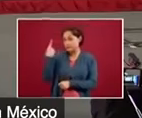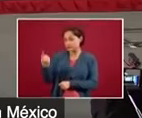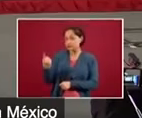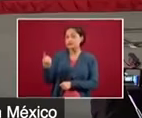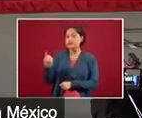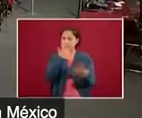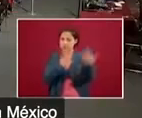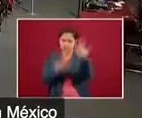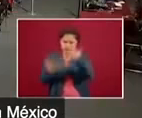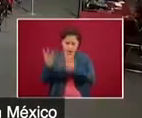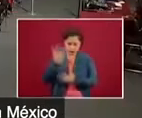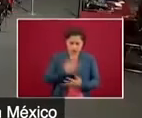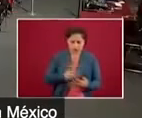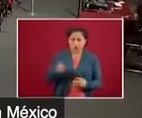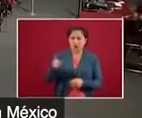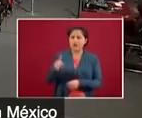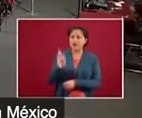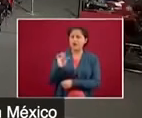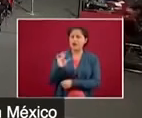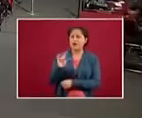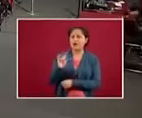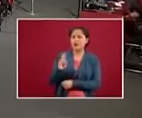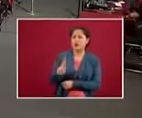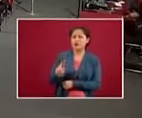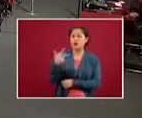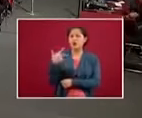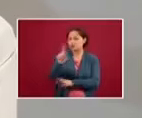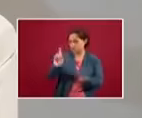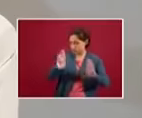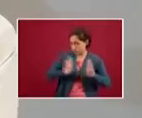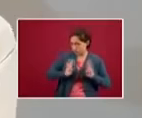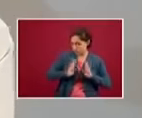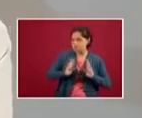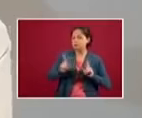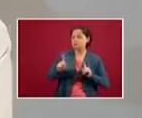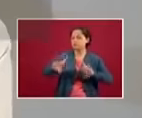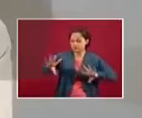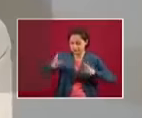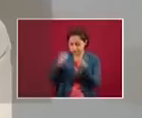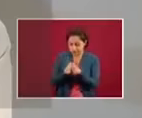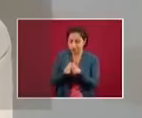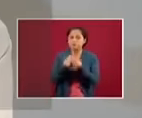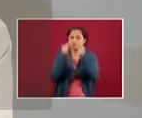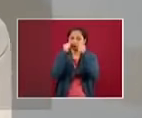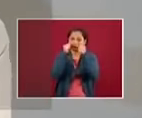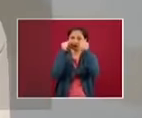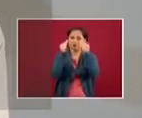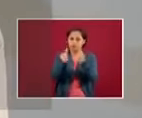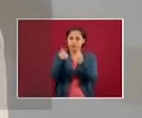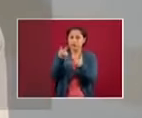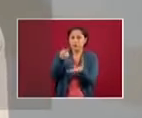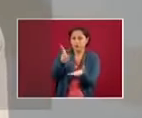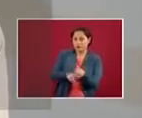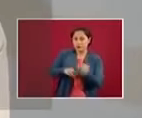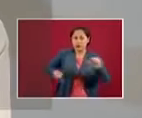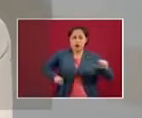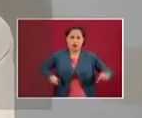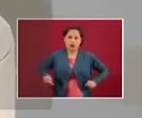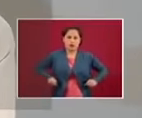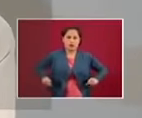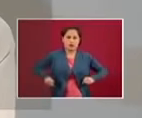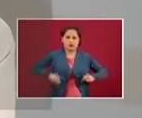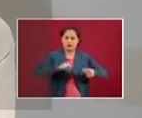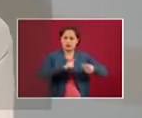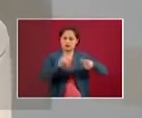en México por parte de la Secretaría de Salud. Las principales restricciones fueron: medidas de sana